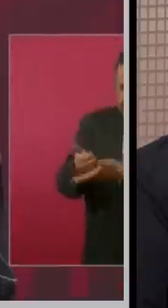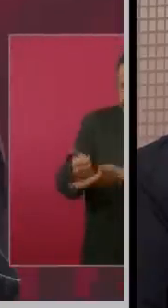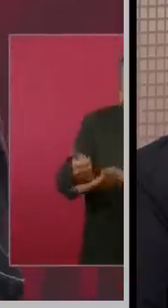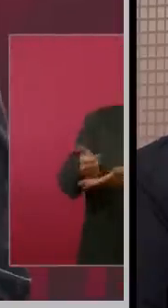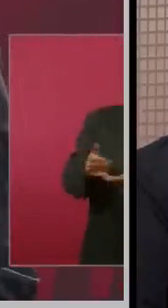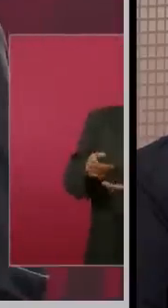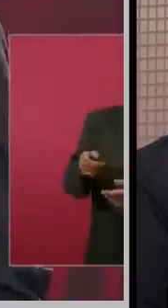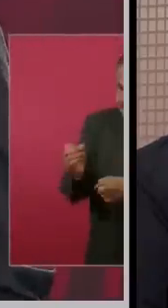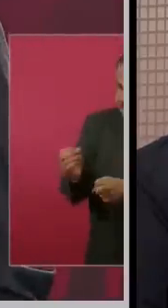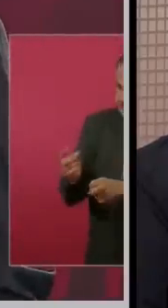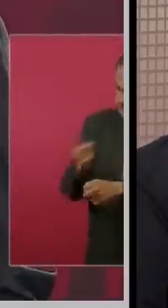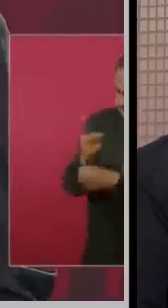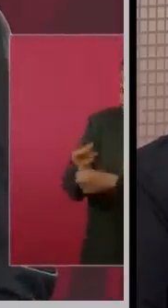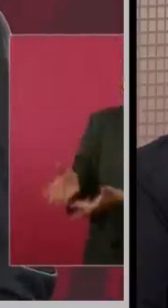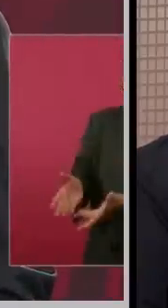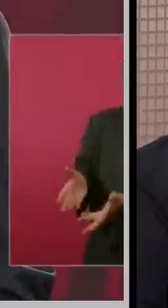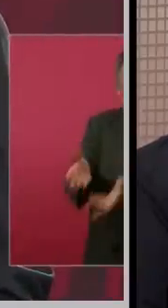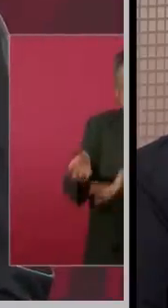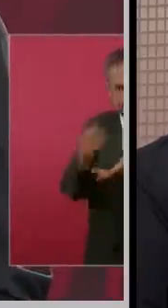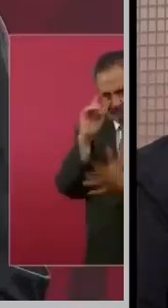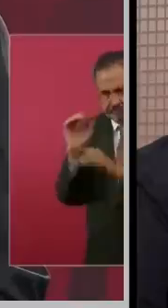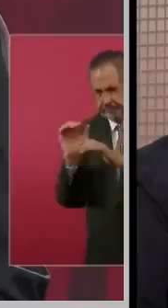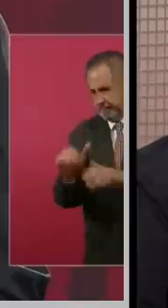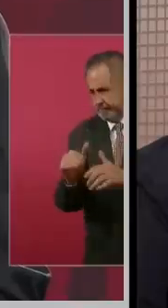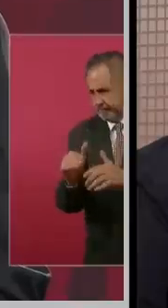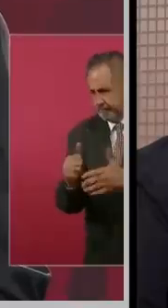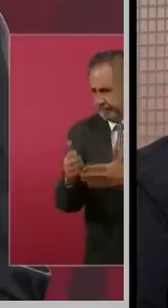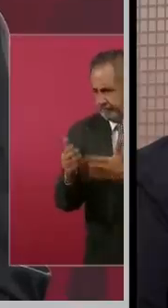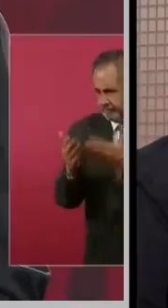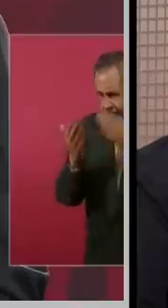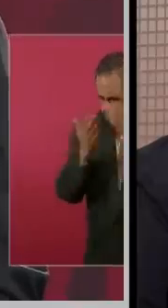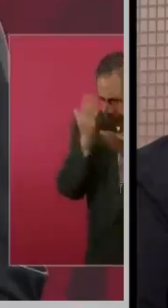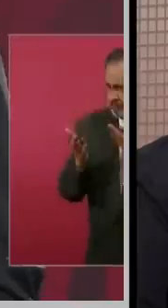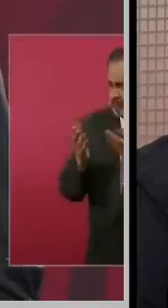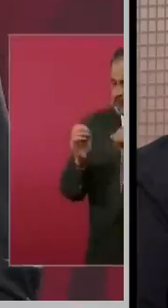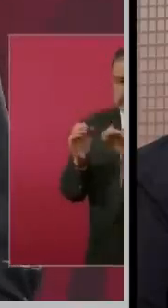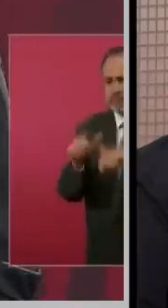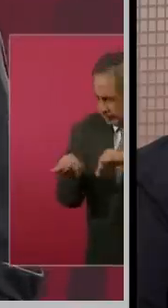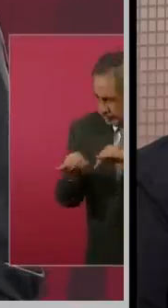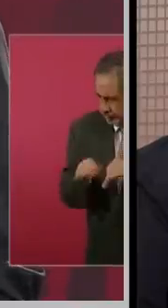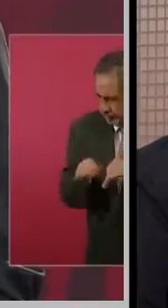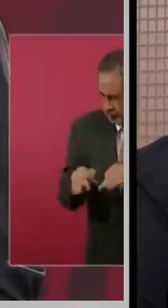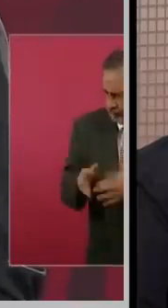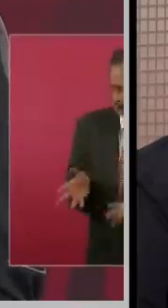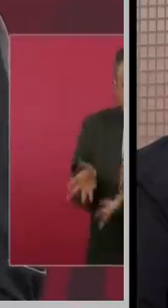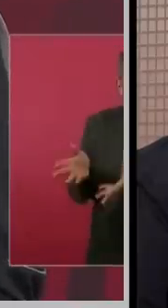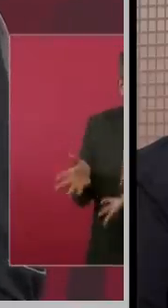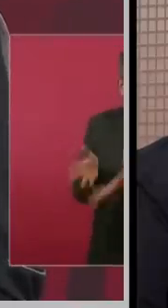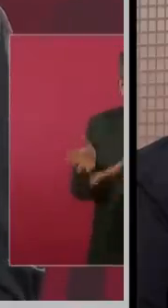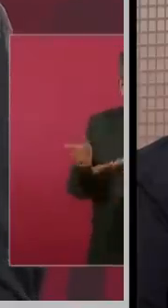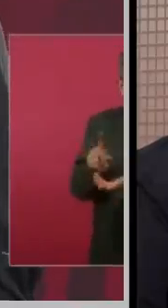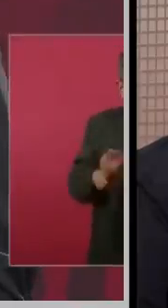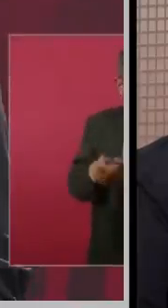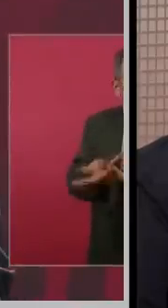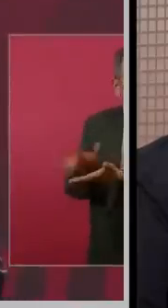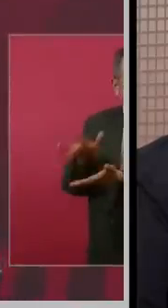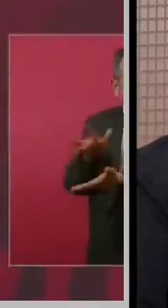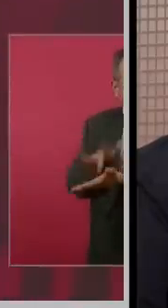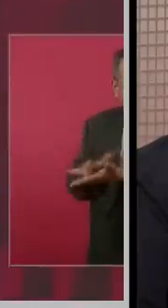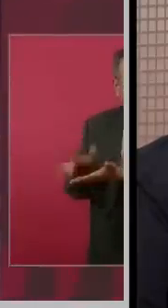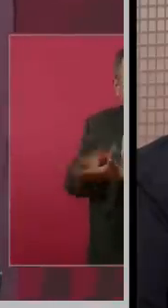garantizándoles la oportunidad de estudio, de trabajo y también